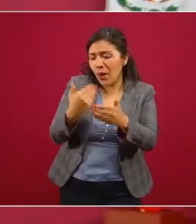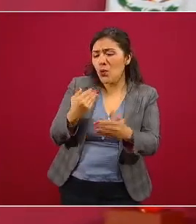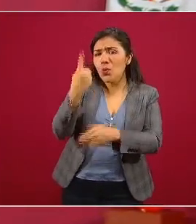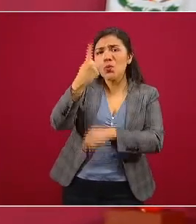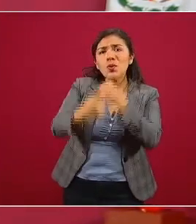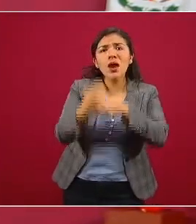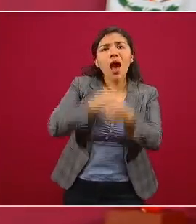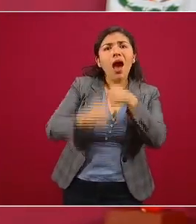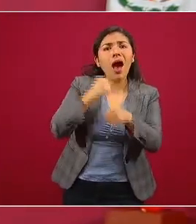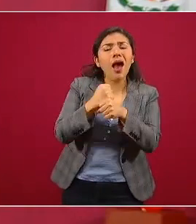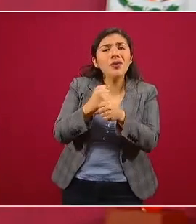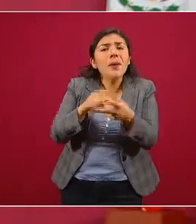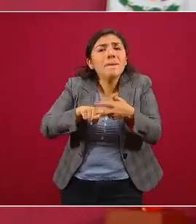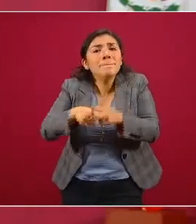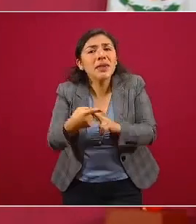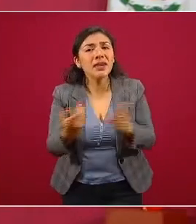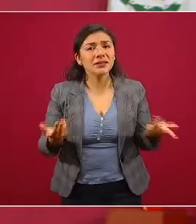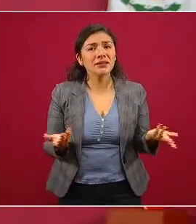pasado?